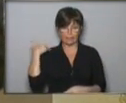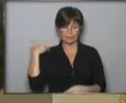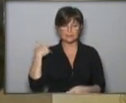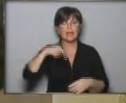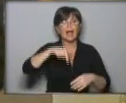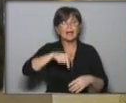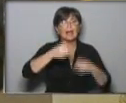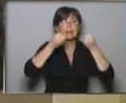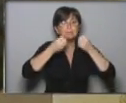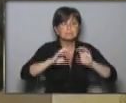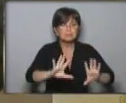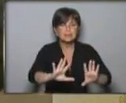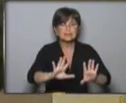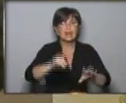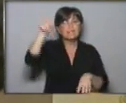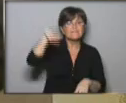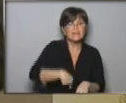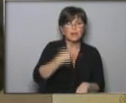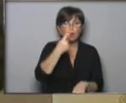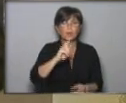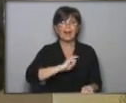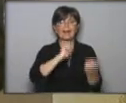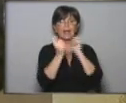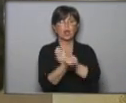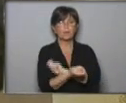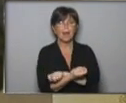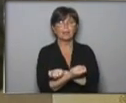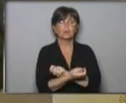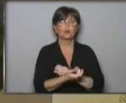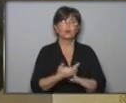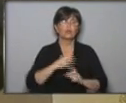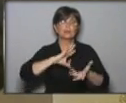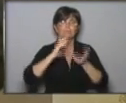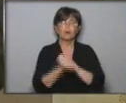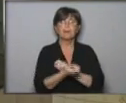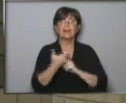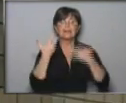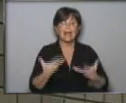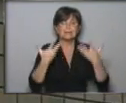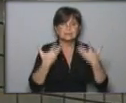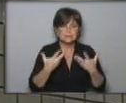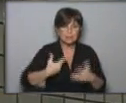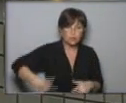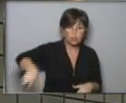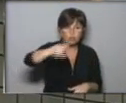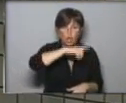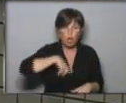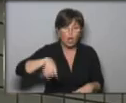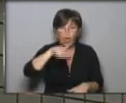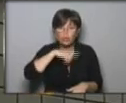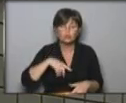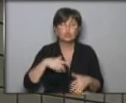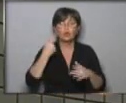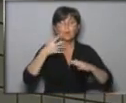Aquí nace un renovado y sincero agradecimiento para el cansancio de estos días tan comprometidos,